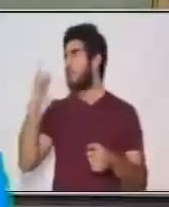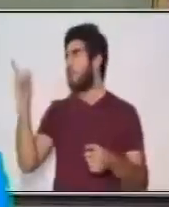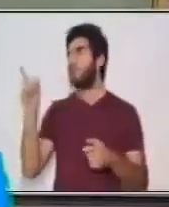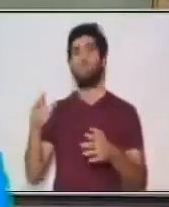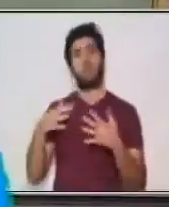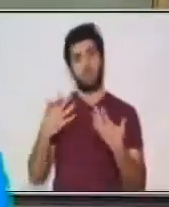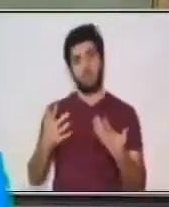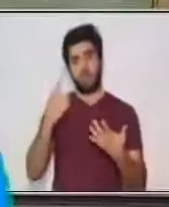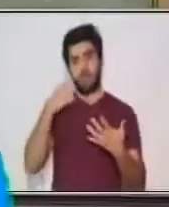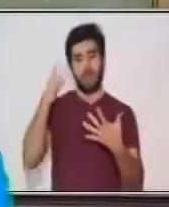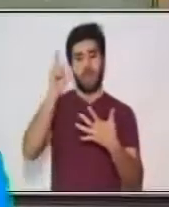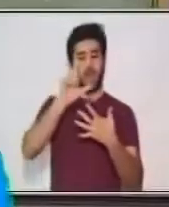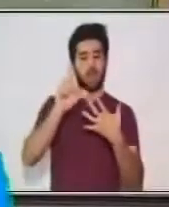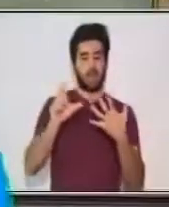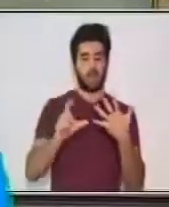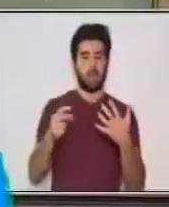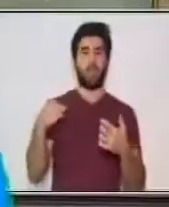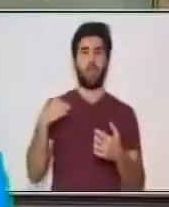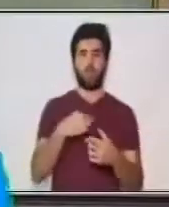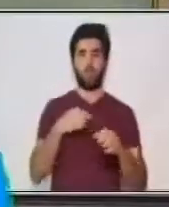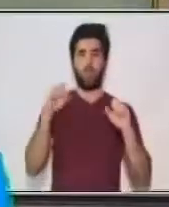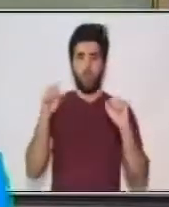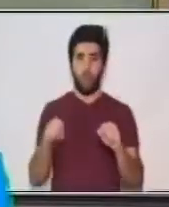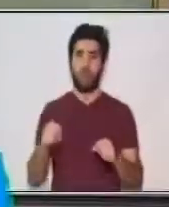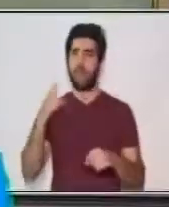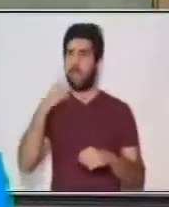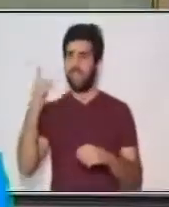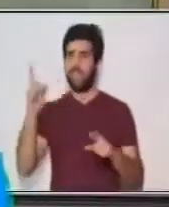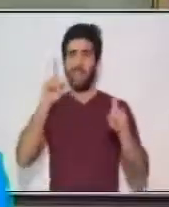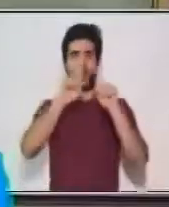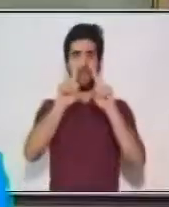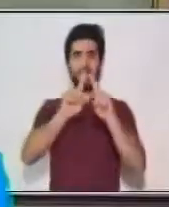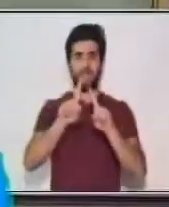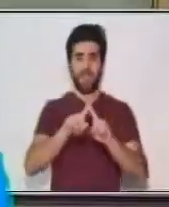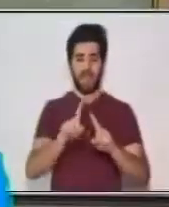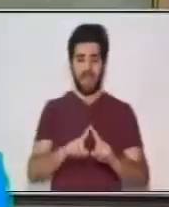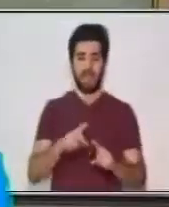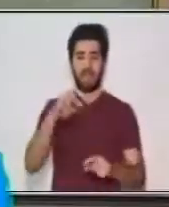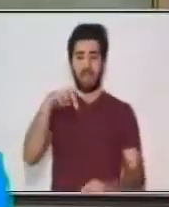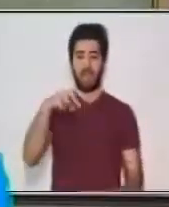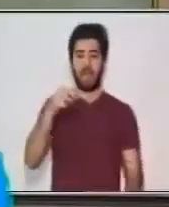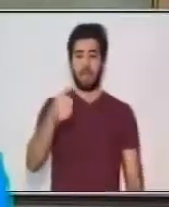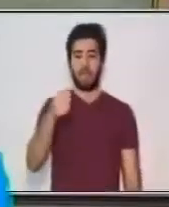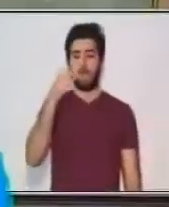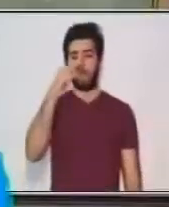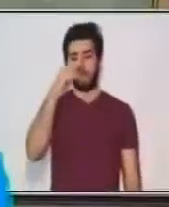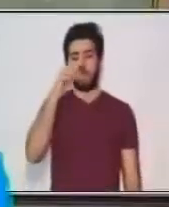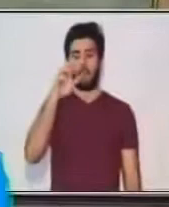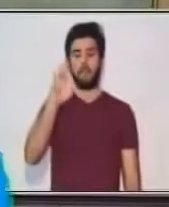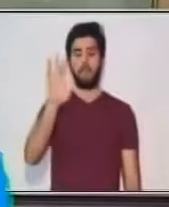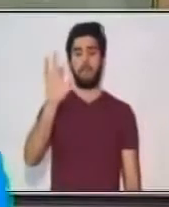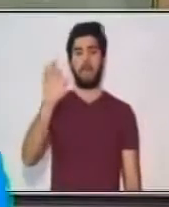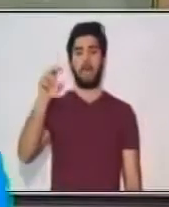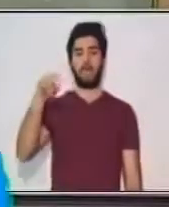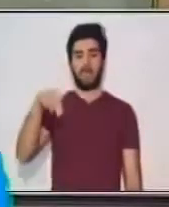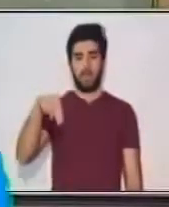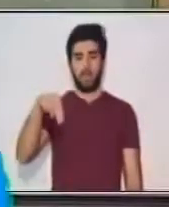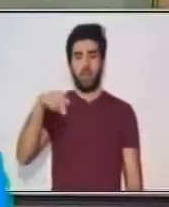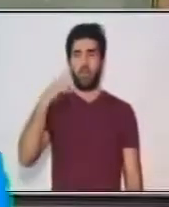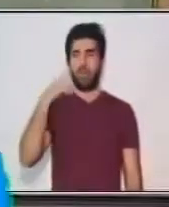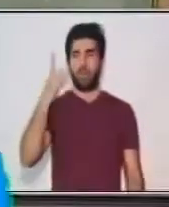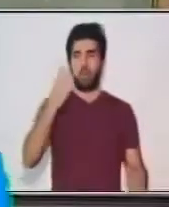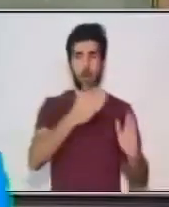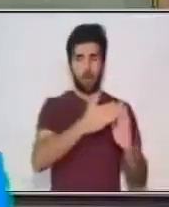que podemos observar en distintos patrones. Un patrón numérico puede estar formado